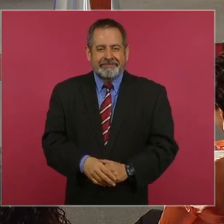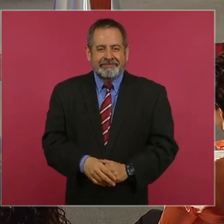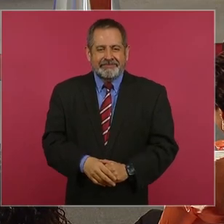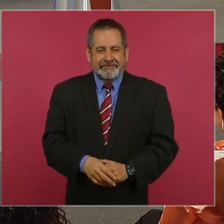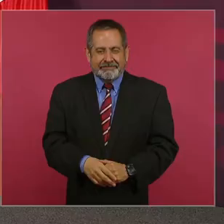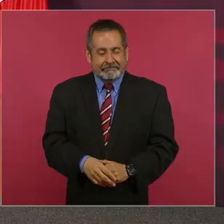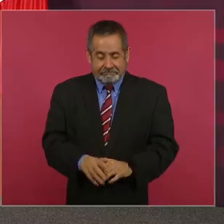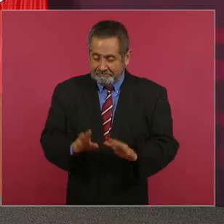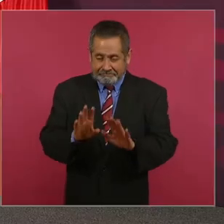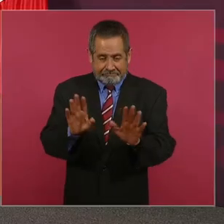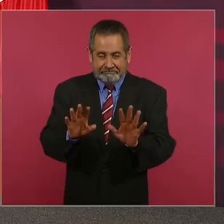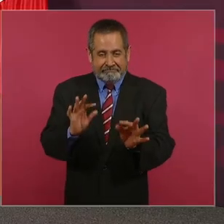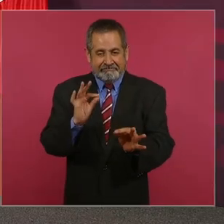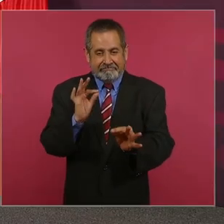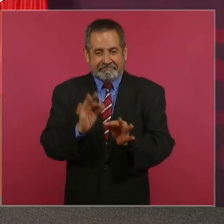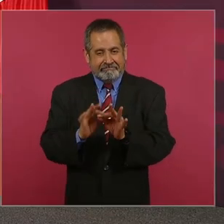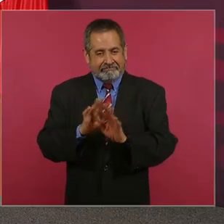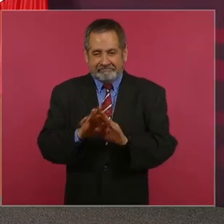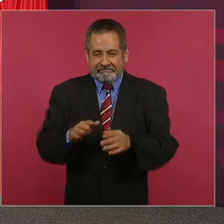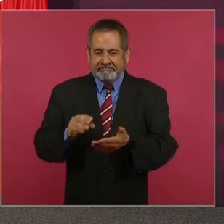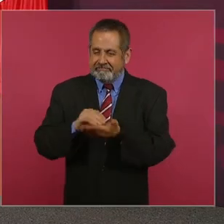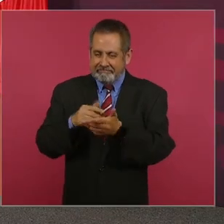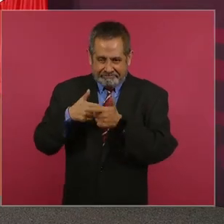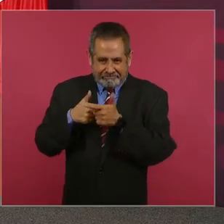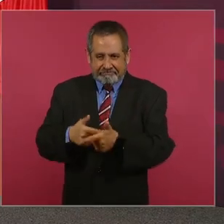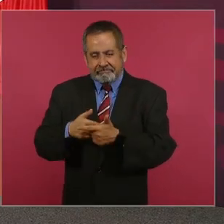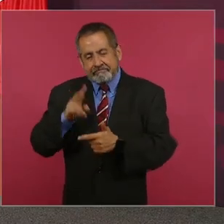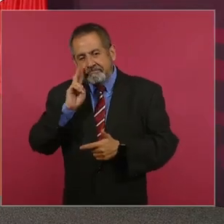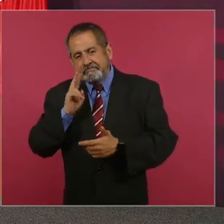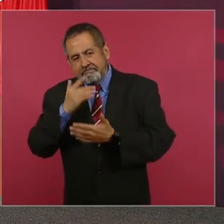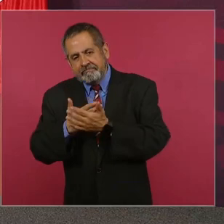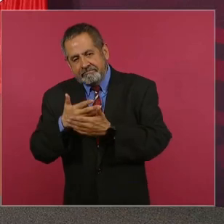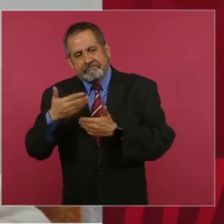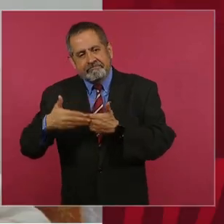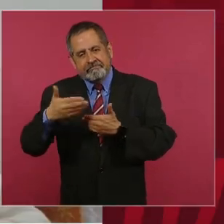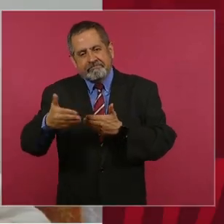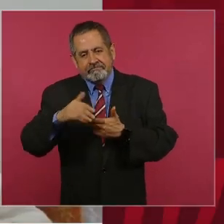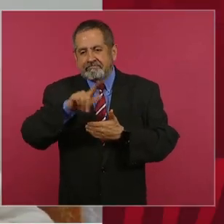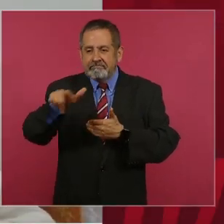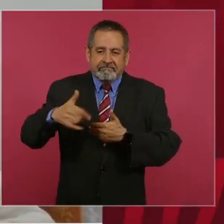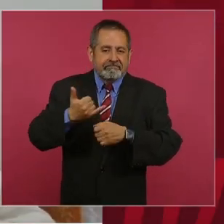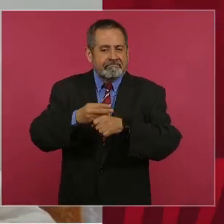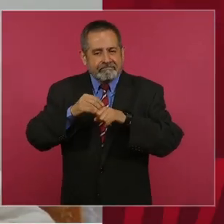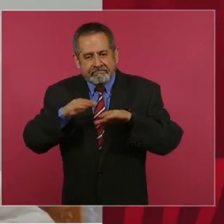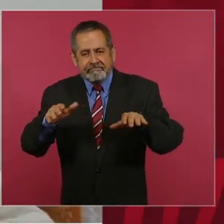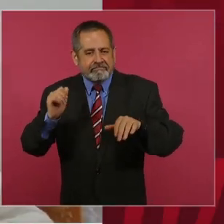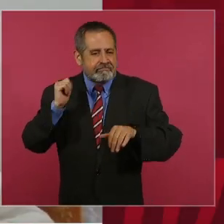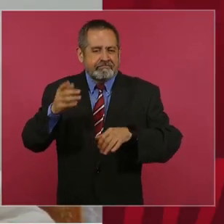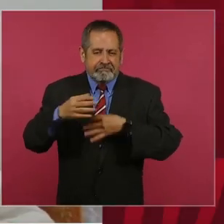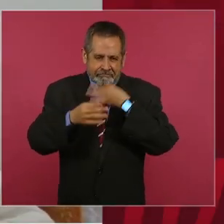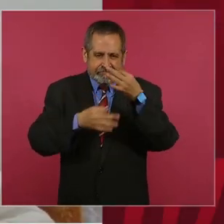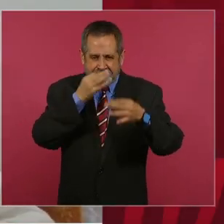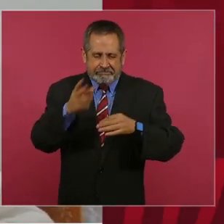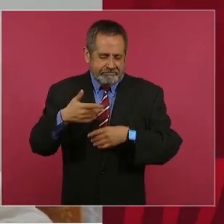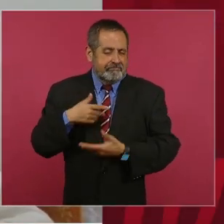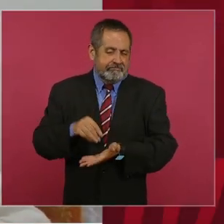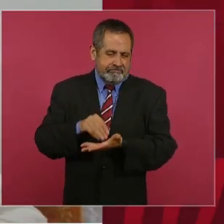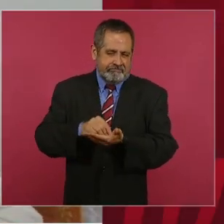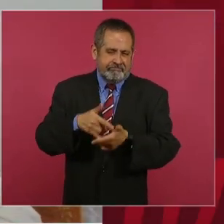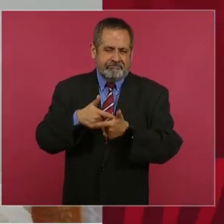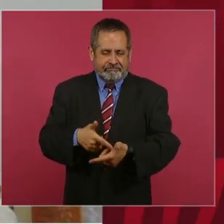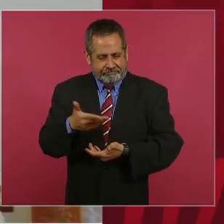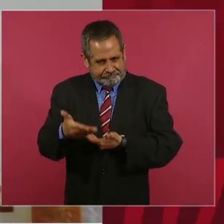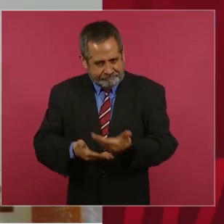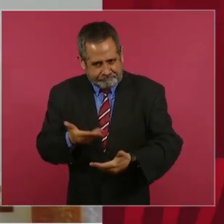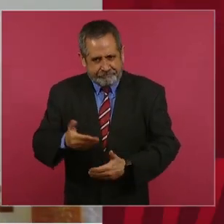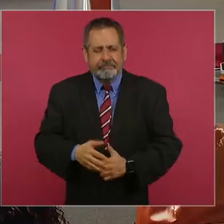No, no, presidente, seguimos trabajando, estamos muy al pendiente y los mantendremos informados de los avances. Aquí continuamos, señor, a sus